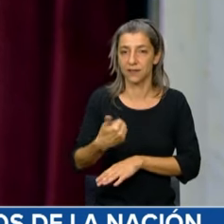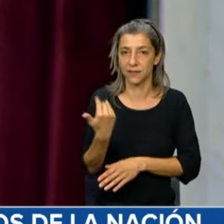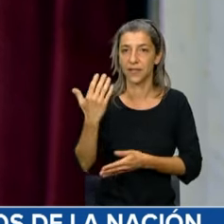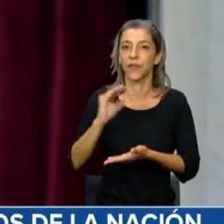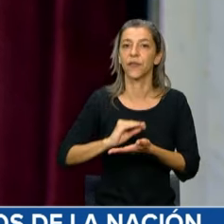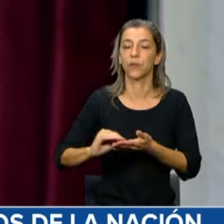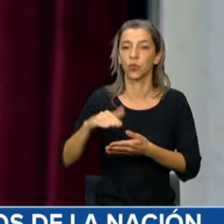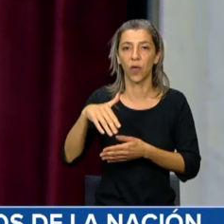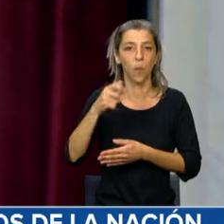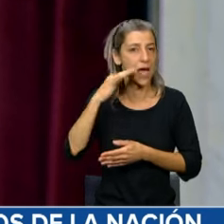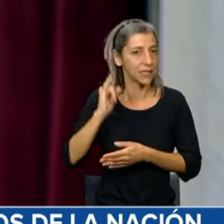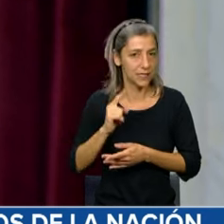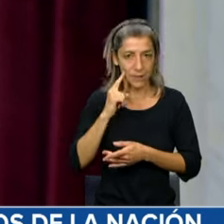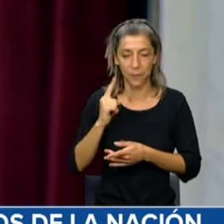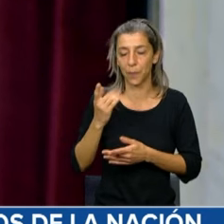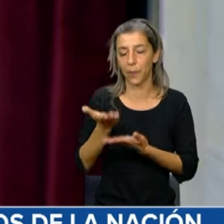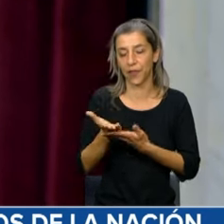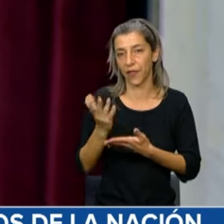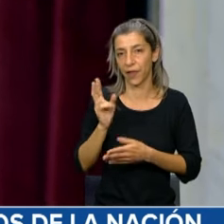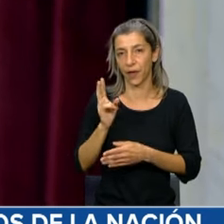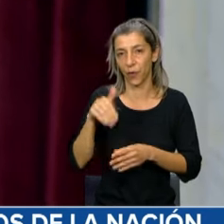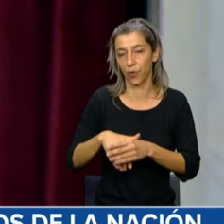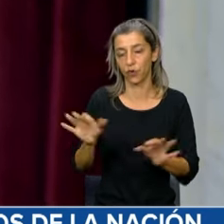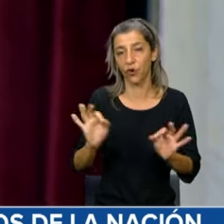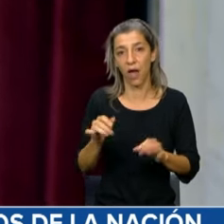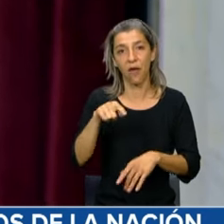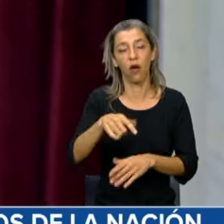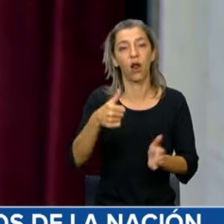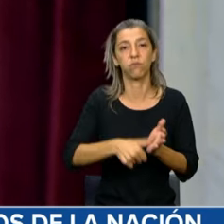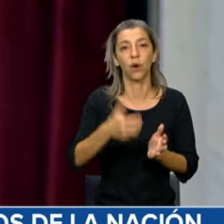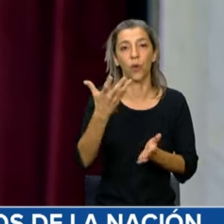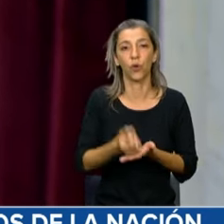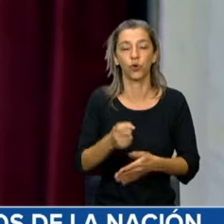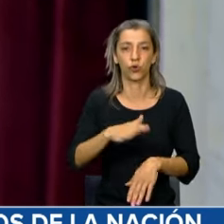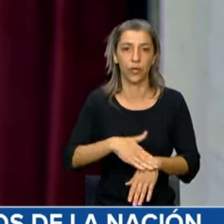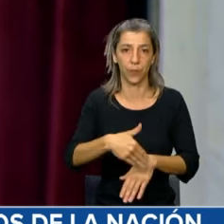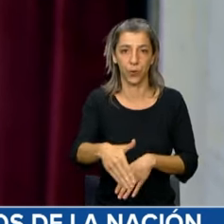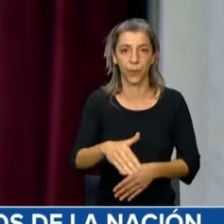pidió permiso para abstenerse sírvanse marcar su voto